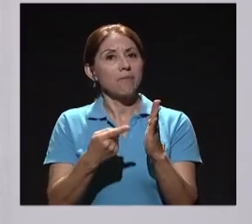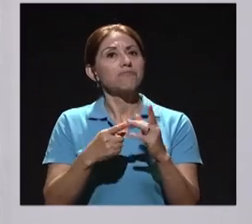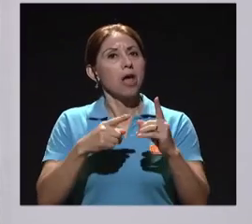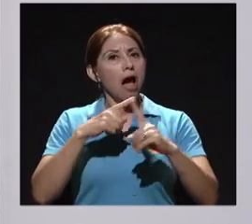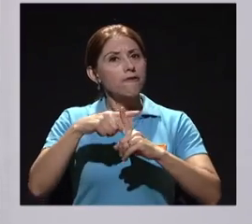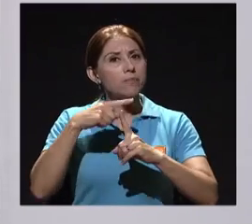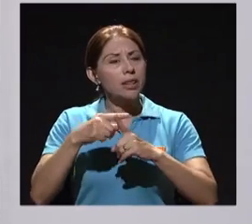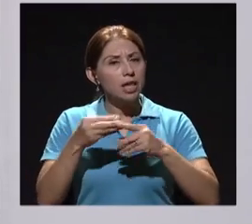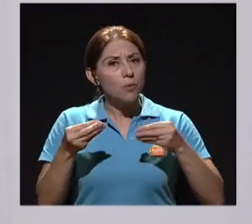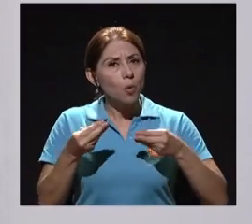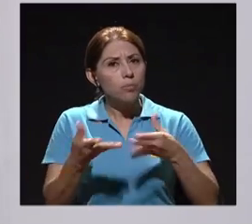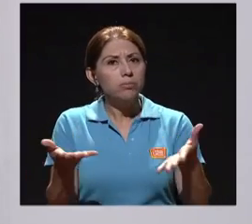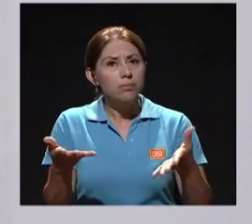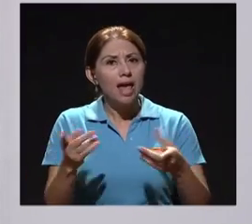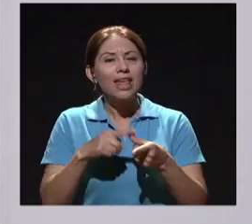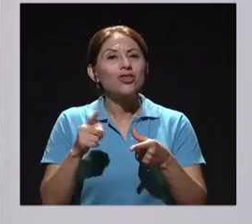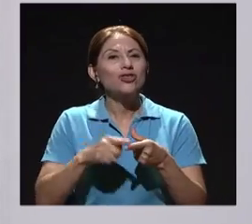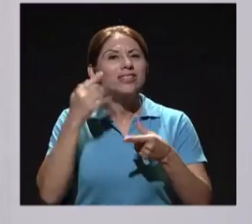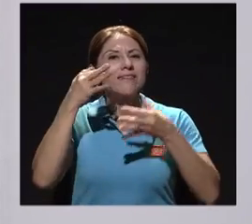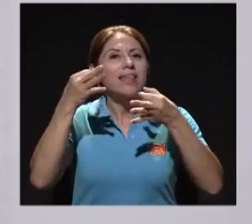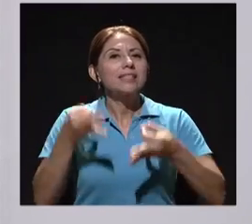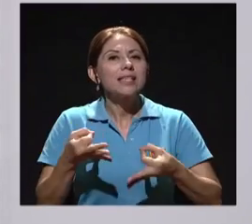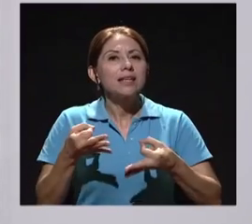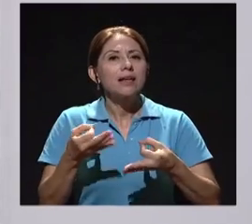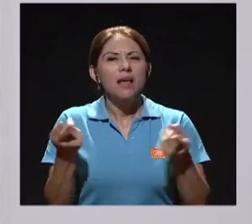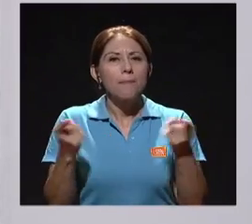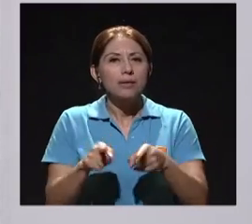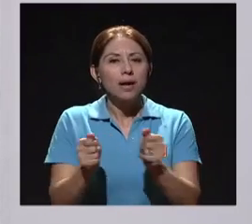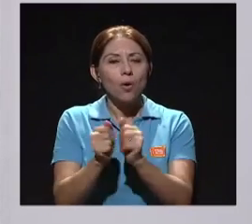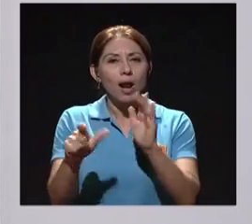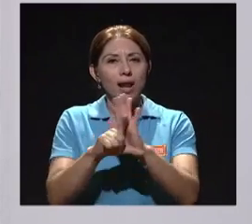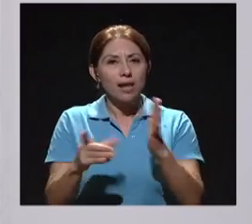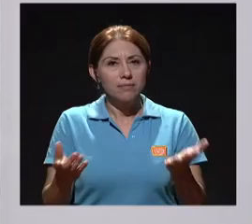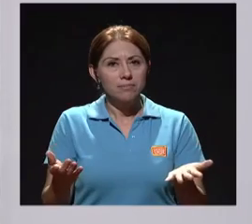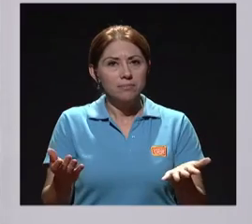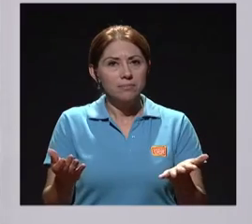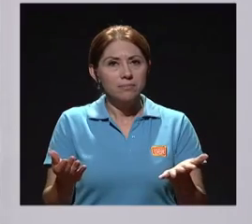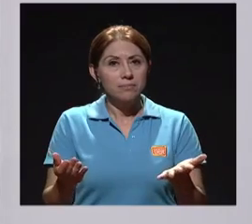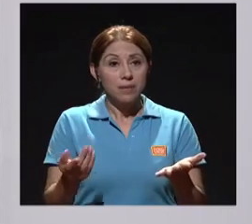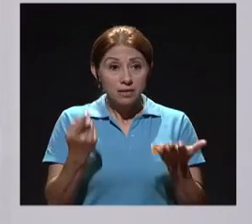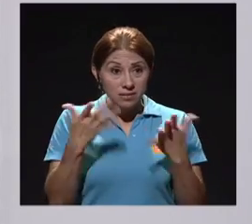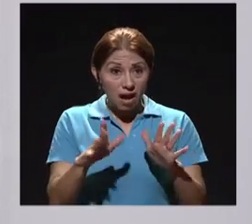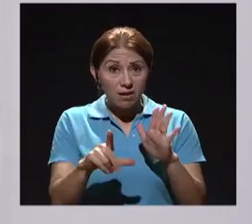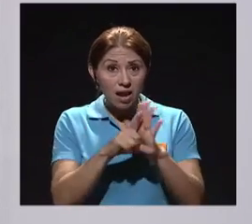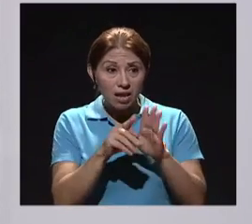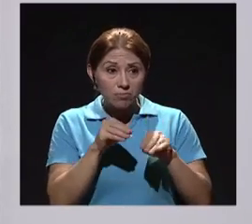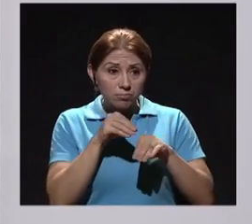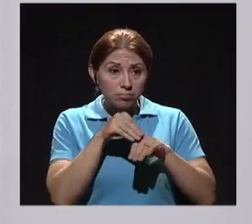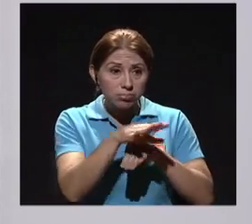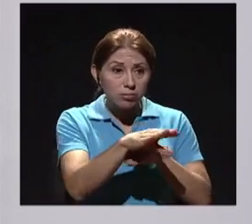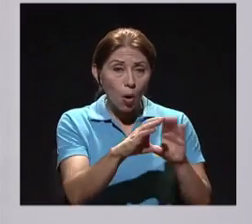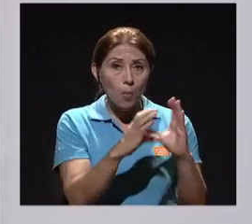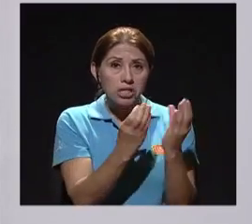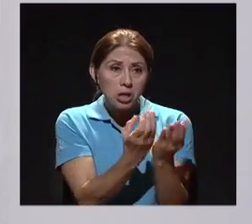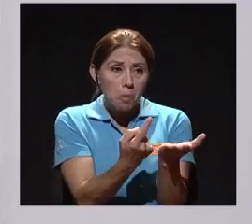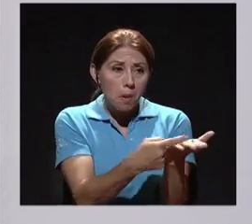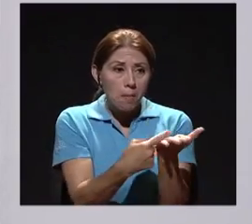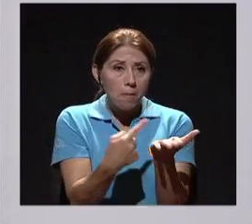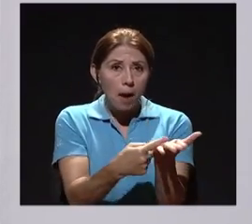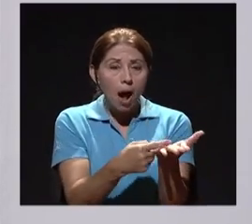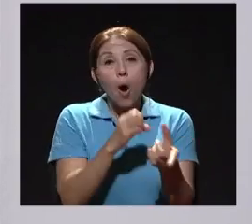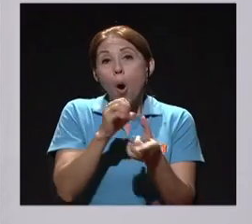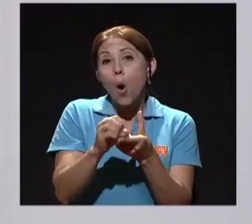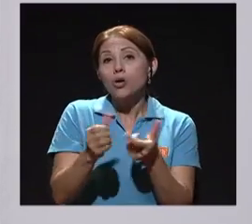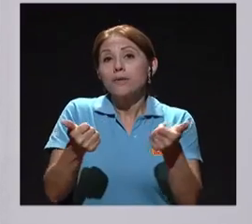y se va a decidir entonces qué pasa con la ley va a irse a comisión se va a aprobar o se va a